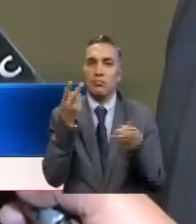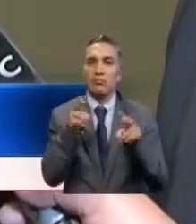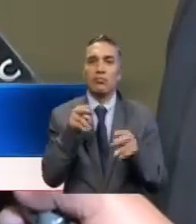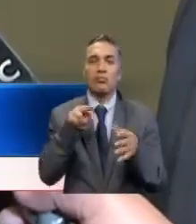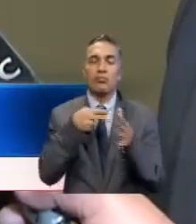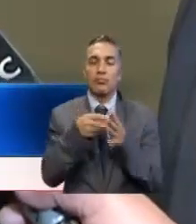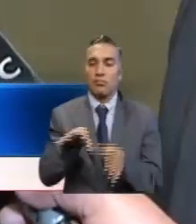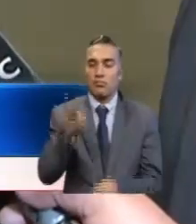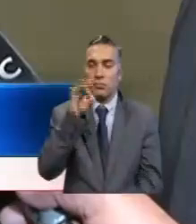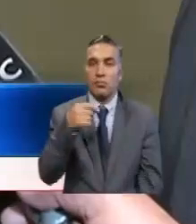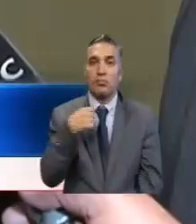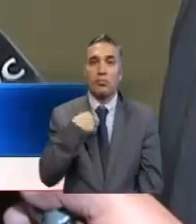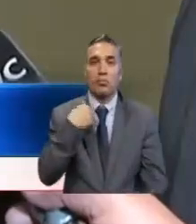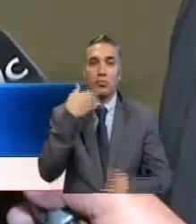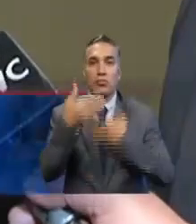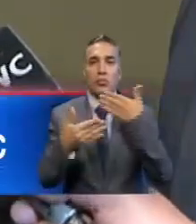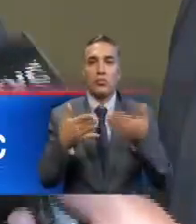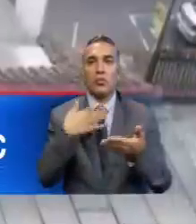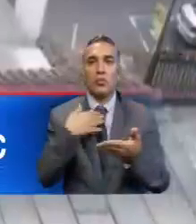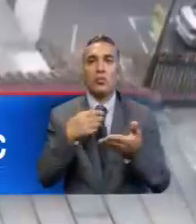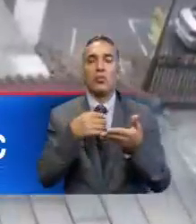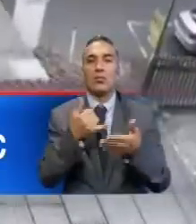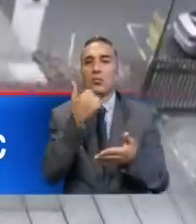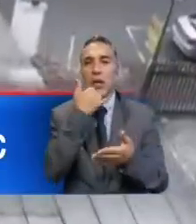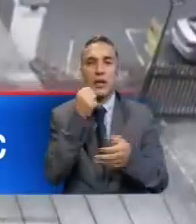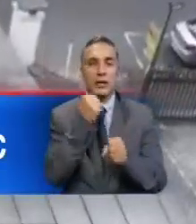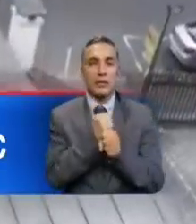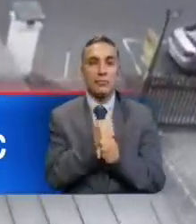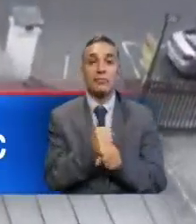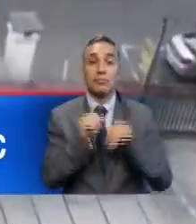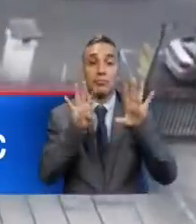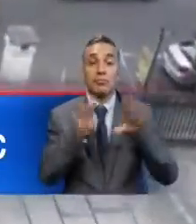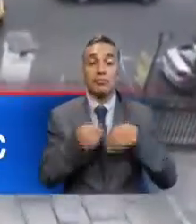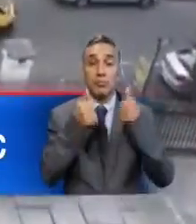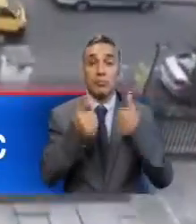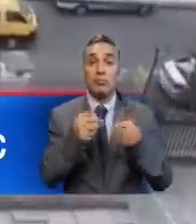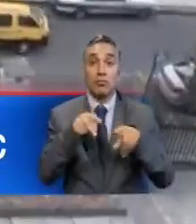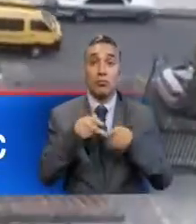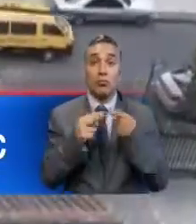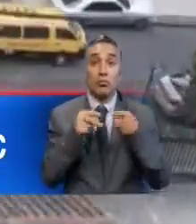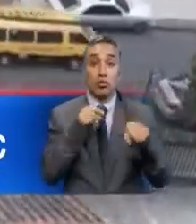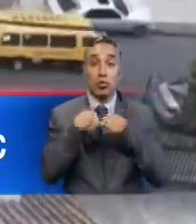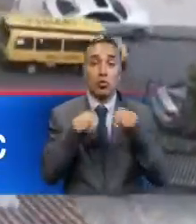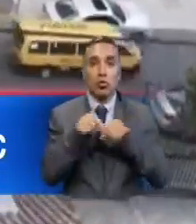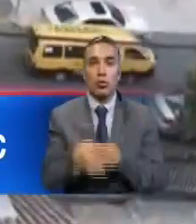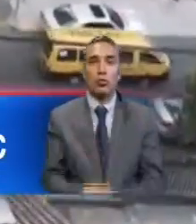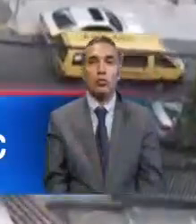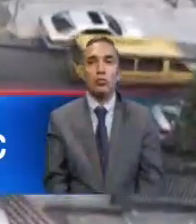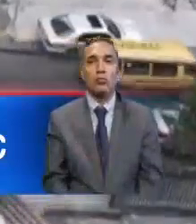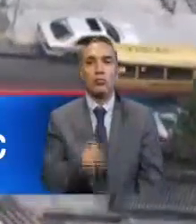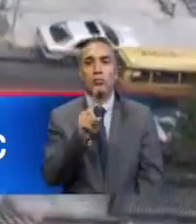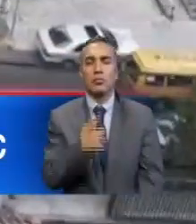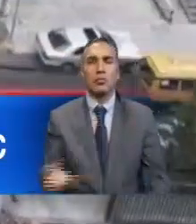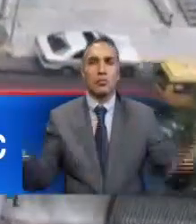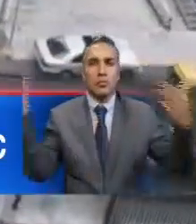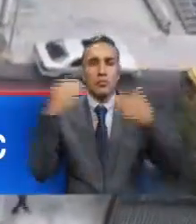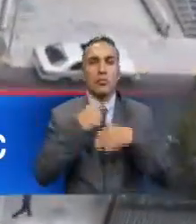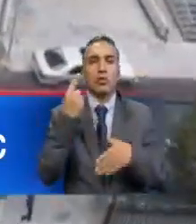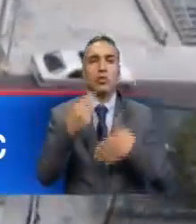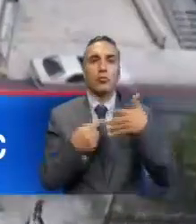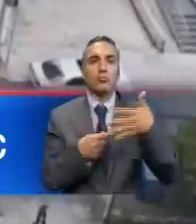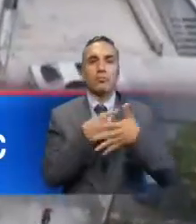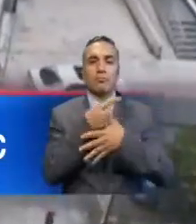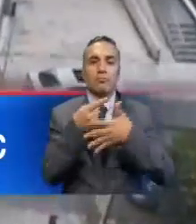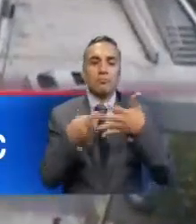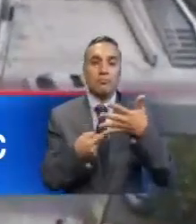elegible. Yo creo que este proceso está completamente viciado. De los 9 postulantes con los que se inició el concurso, este terminará con tan solo 5,